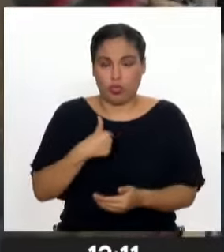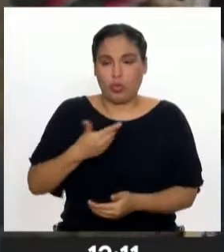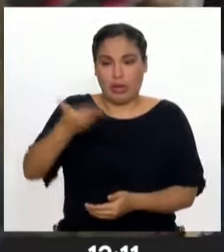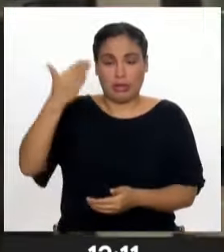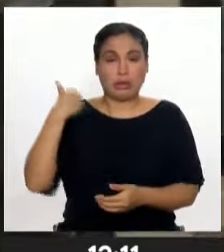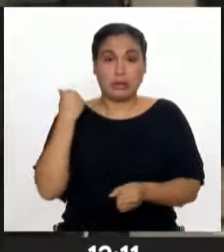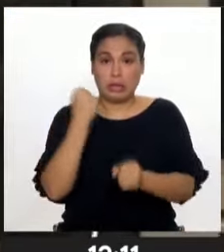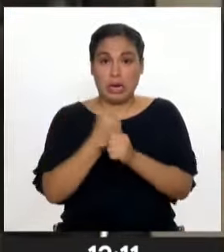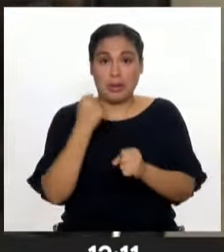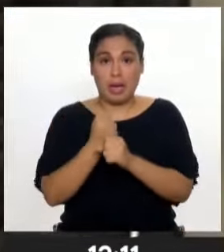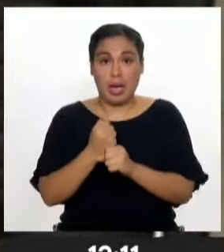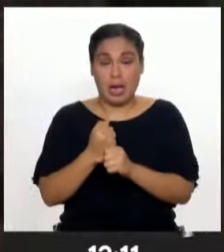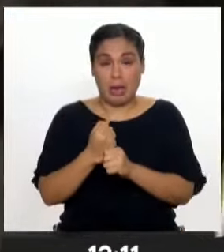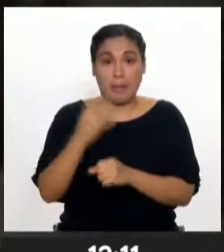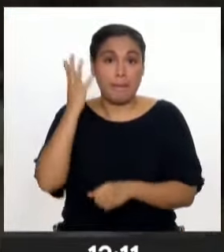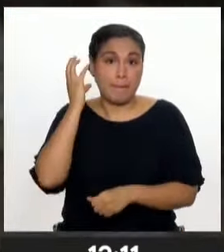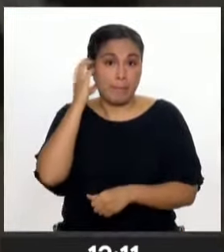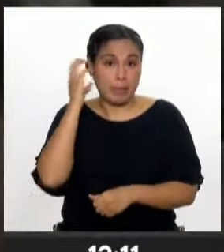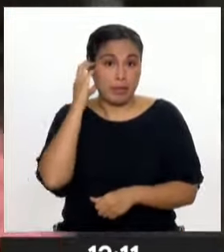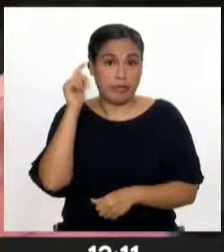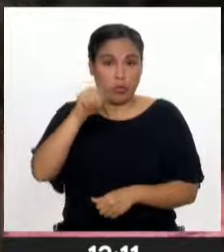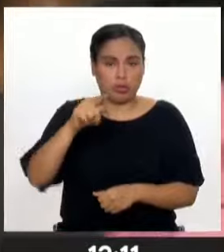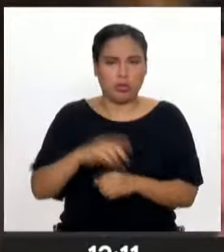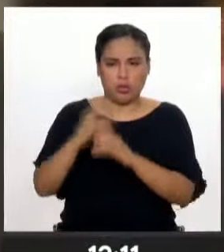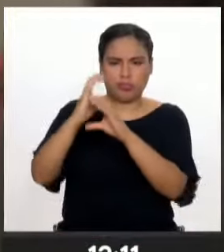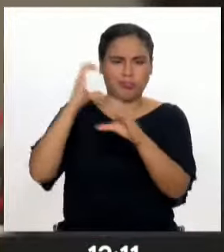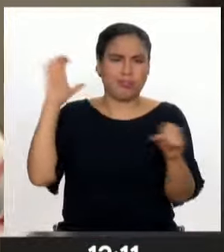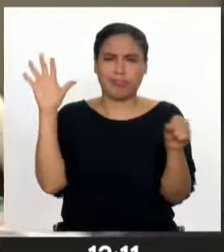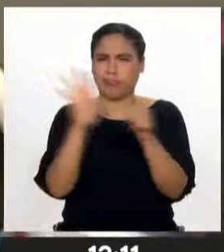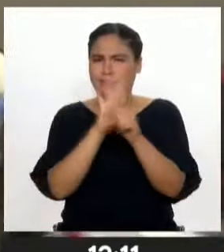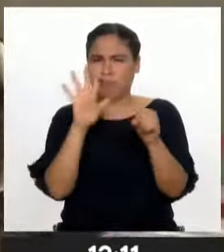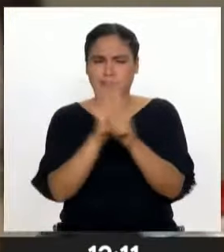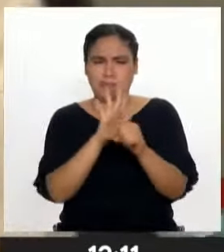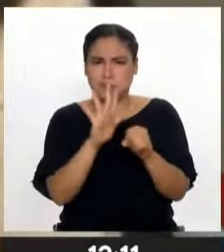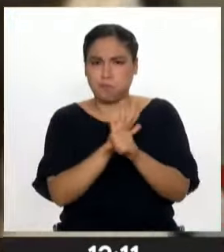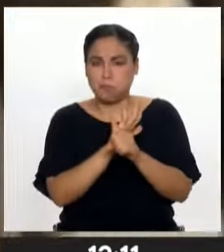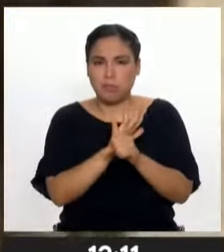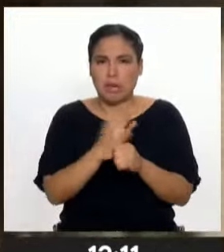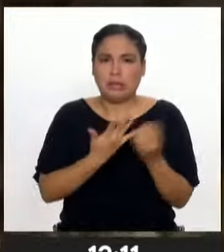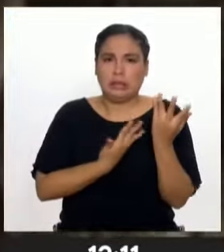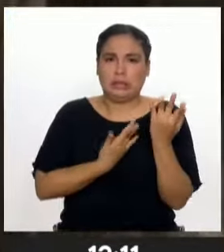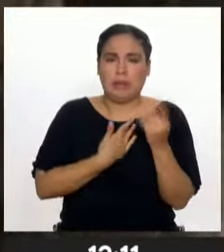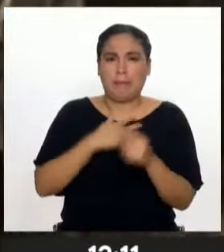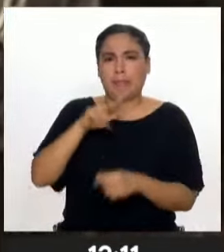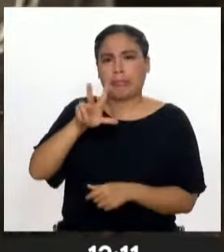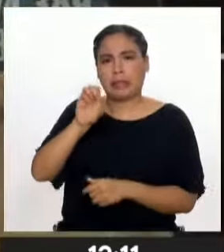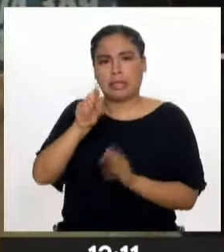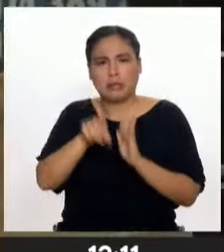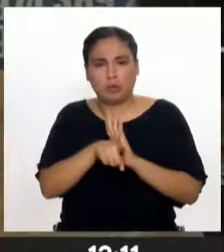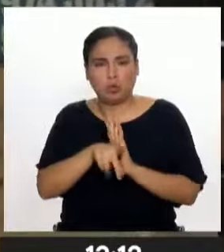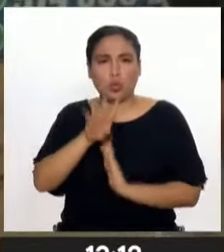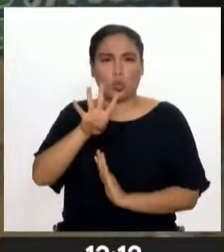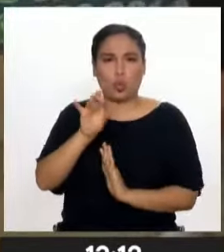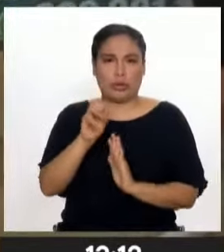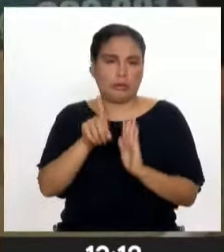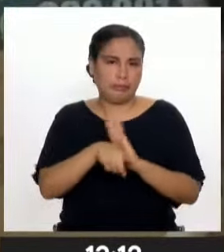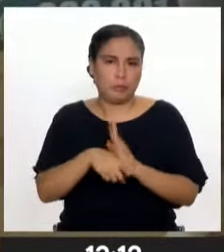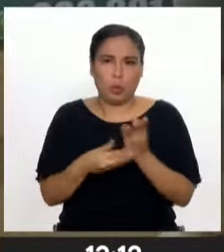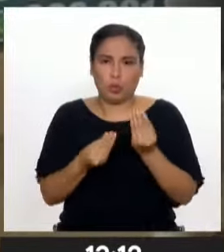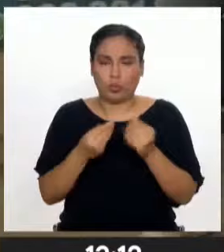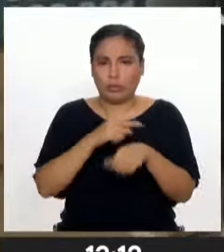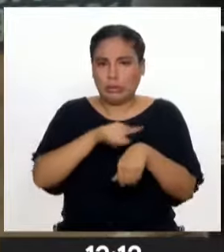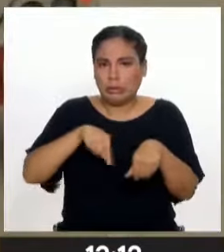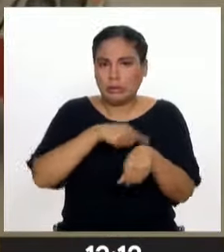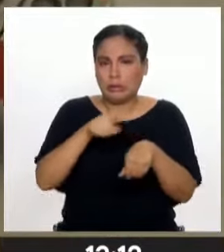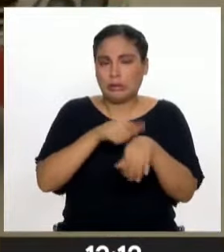Miraflores, el corredor a las 5 de la mañana ya paraba lleno y tenías que esperar media hora, 40 minutos. Los usuarios piden en